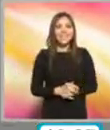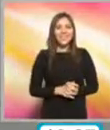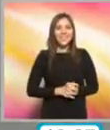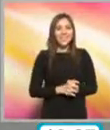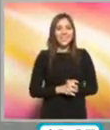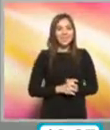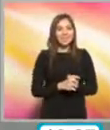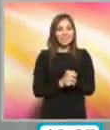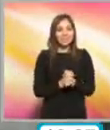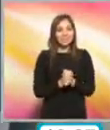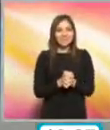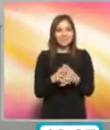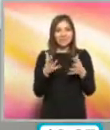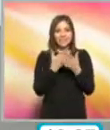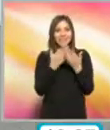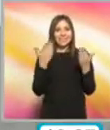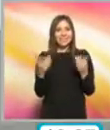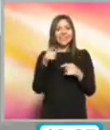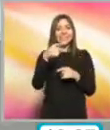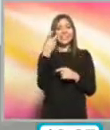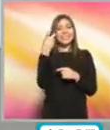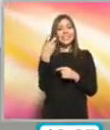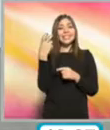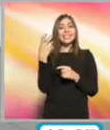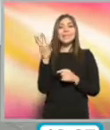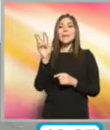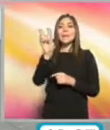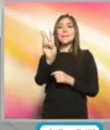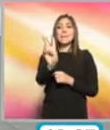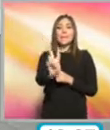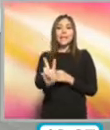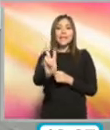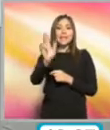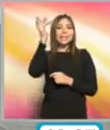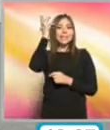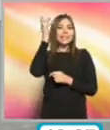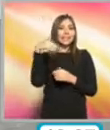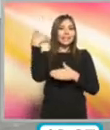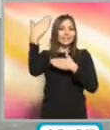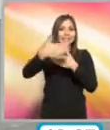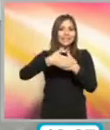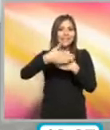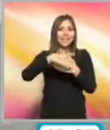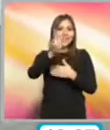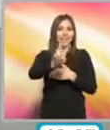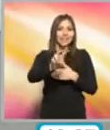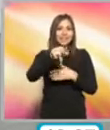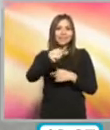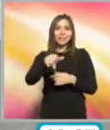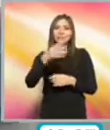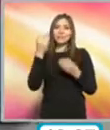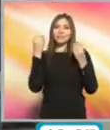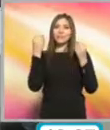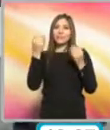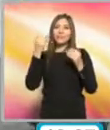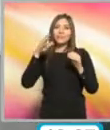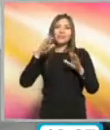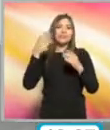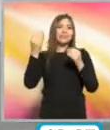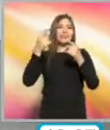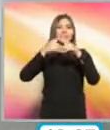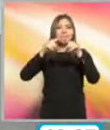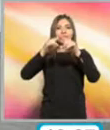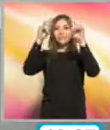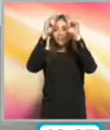Y bueno, tío Alberto, esto el Viernes Santo va a estar de luces, bueno, con tiendas,